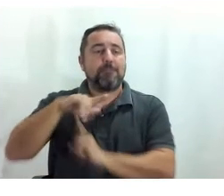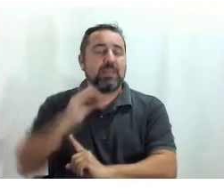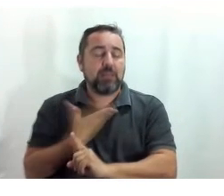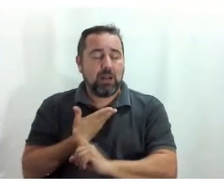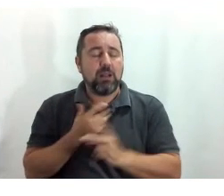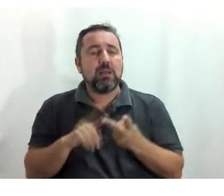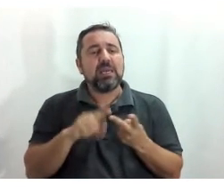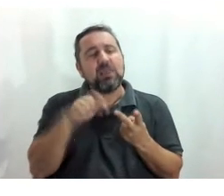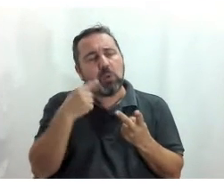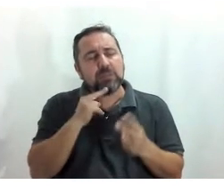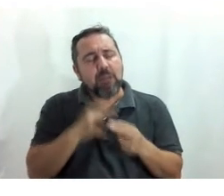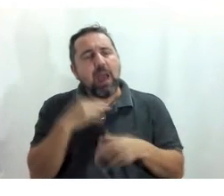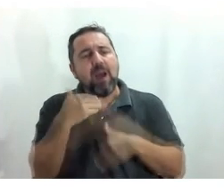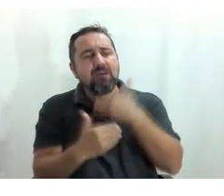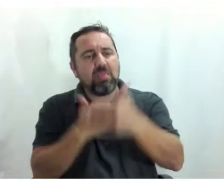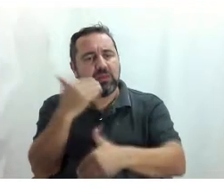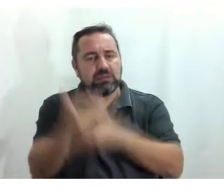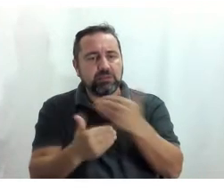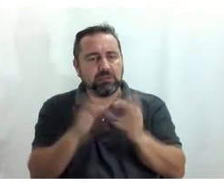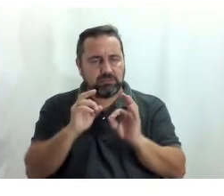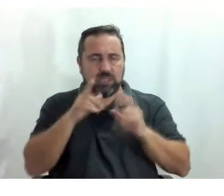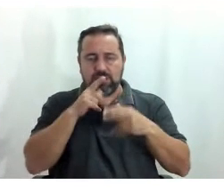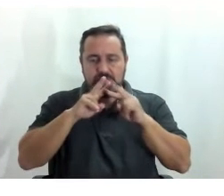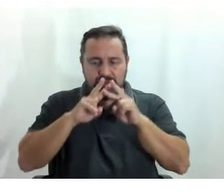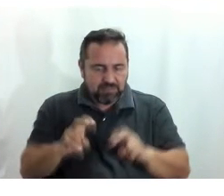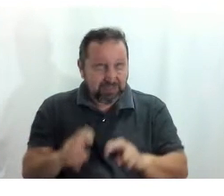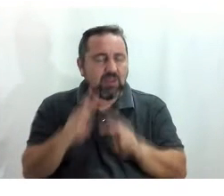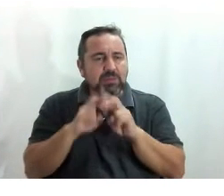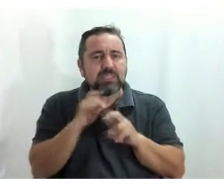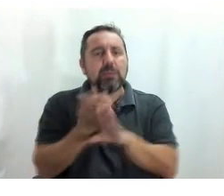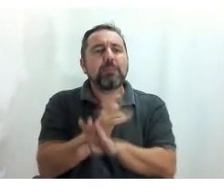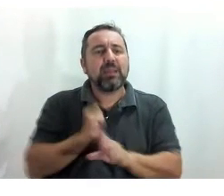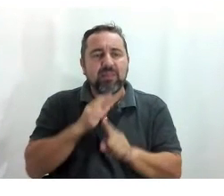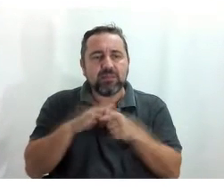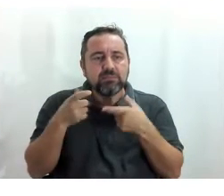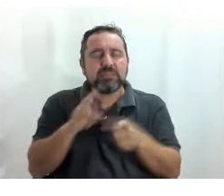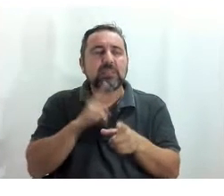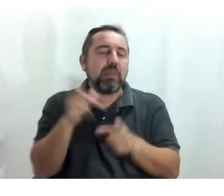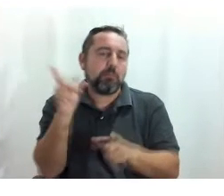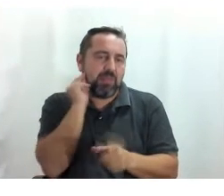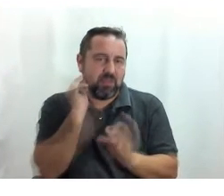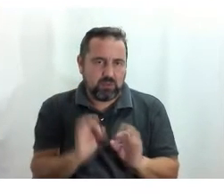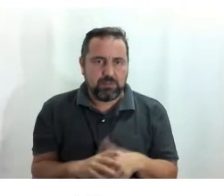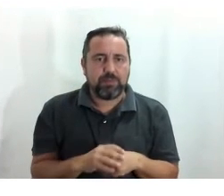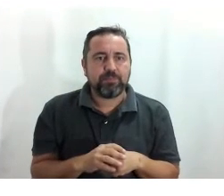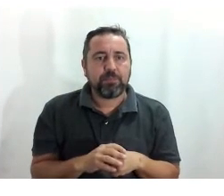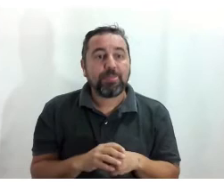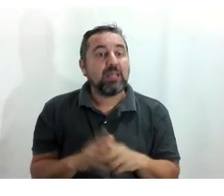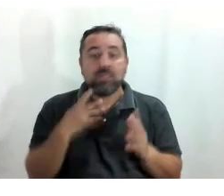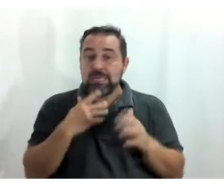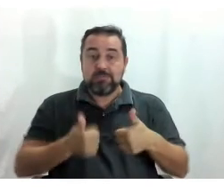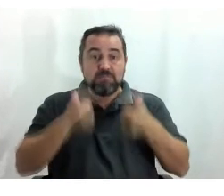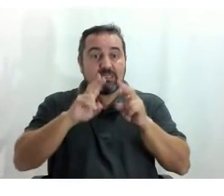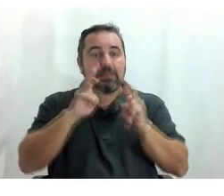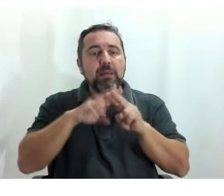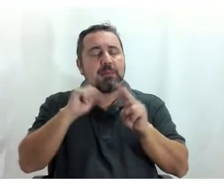brevemente, hablaremos de los avances en investigación preclínica en este campo, en el campo de la pérdida auditiva. Sin más, en cuanto a